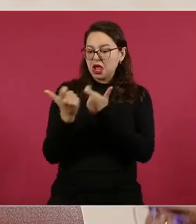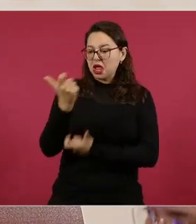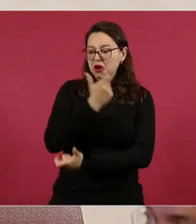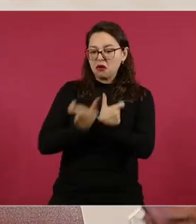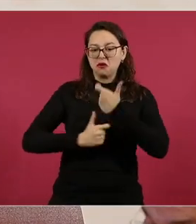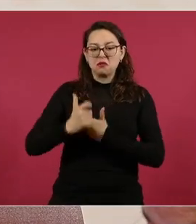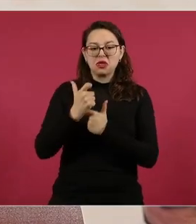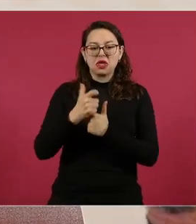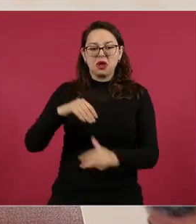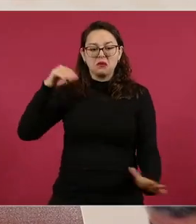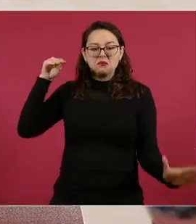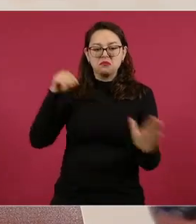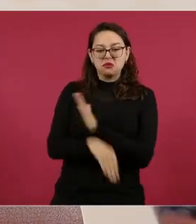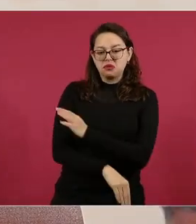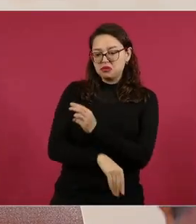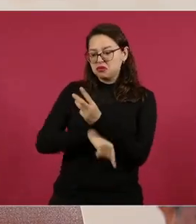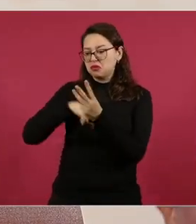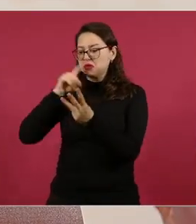la inversión no confía.